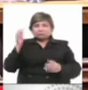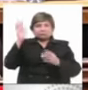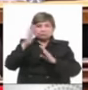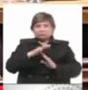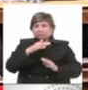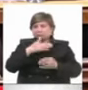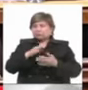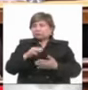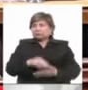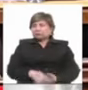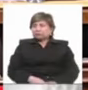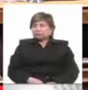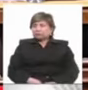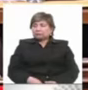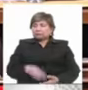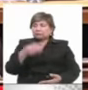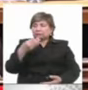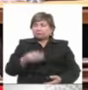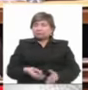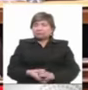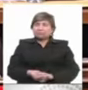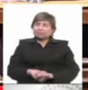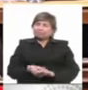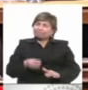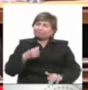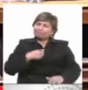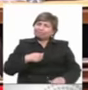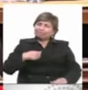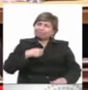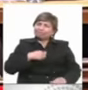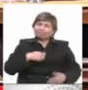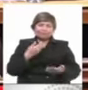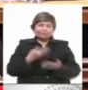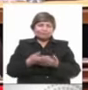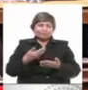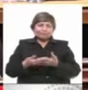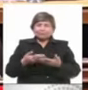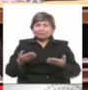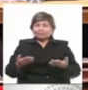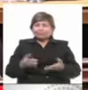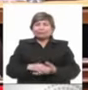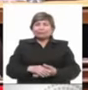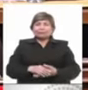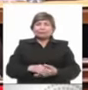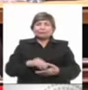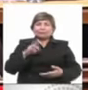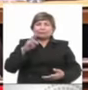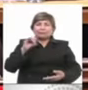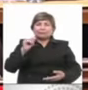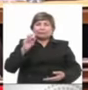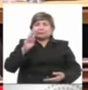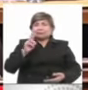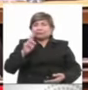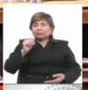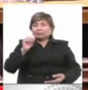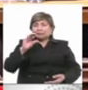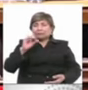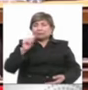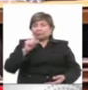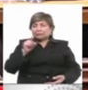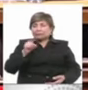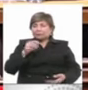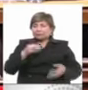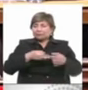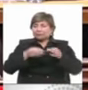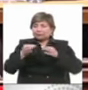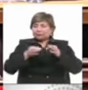una vez. Esa es la realidad. Y es una pena, ¿no? Porque hemos tenido sustentos tan bonitos como los de Raimundo, los de Balcázar y otros que les han